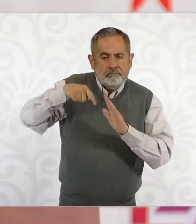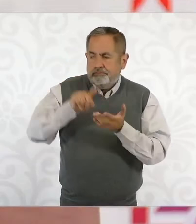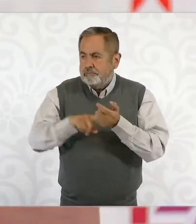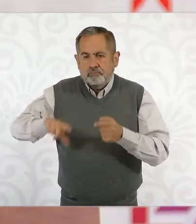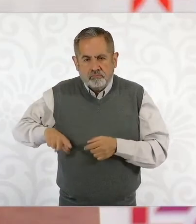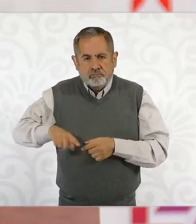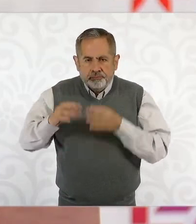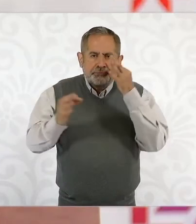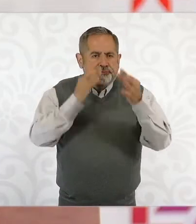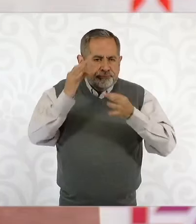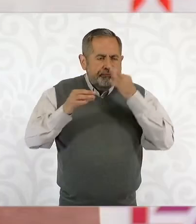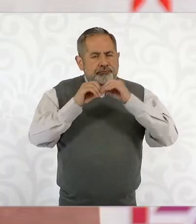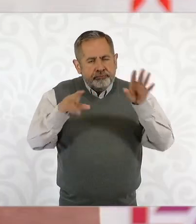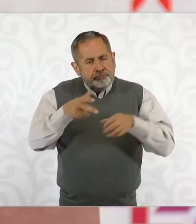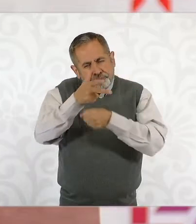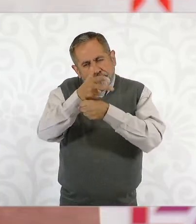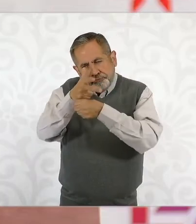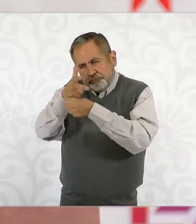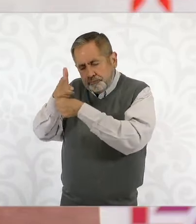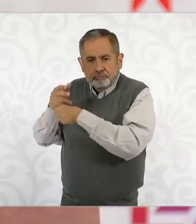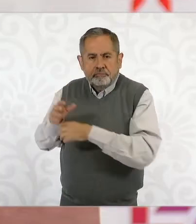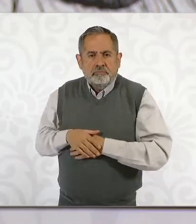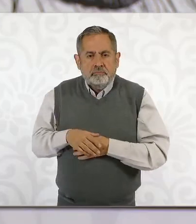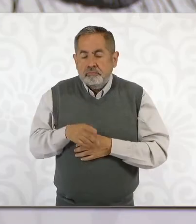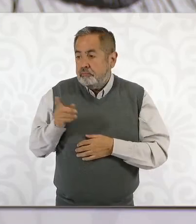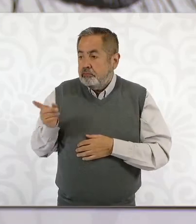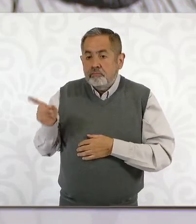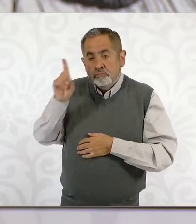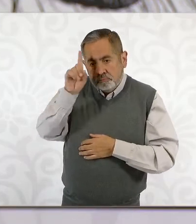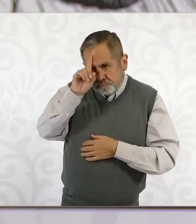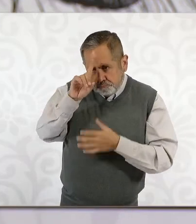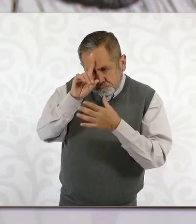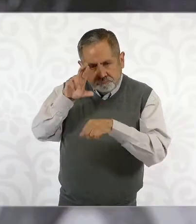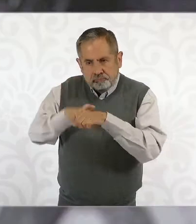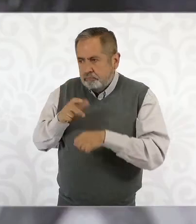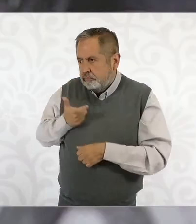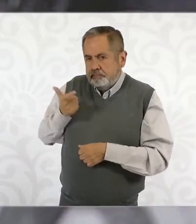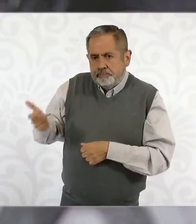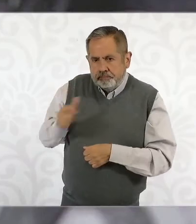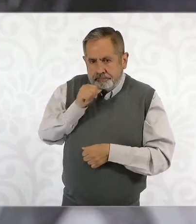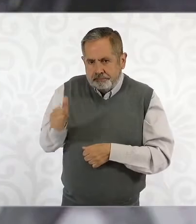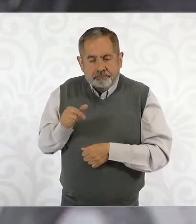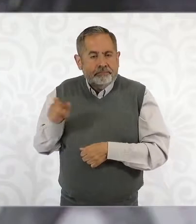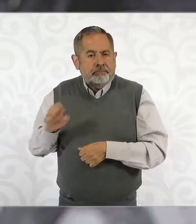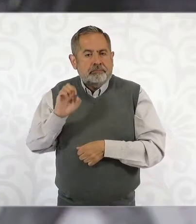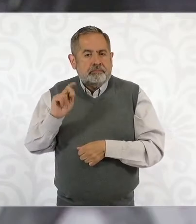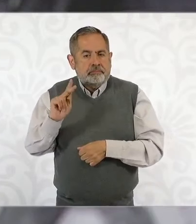gobierno, tuvieron la asesoría honorífica para que no anden de pigmento y barra.